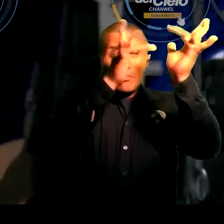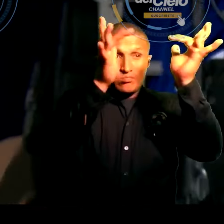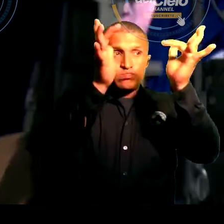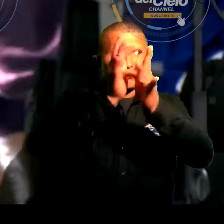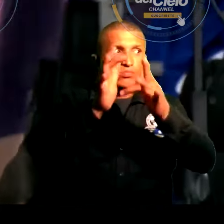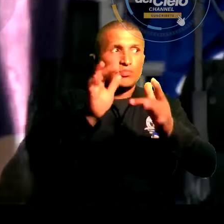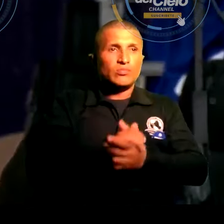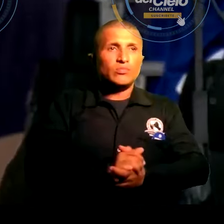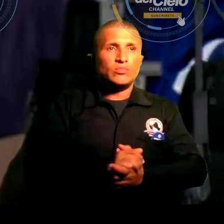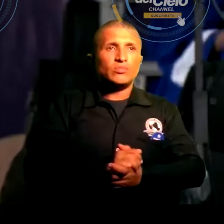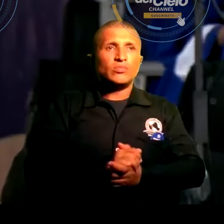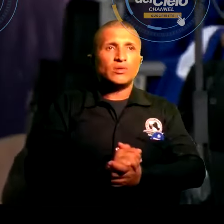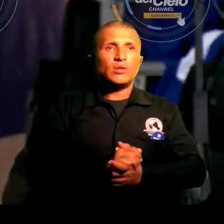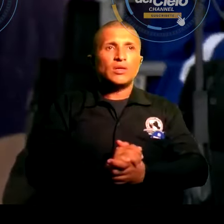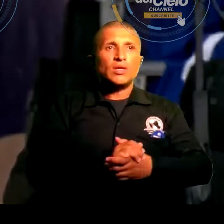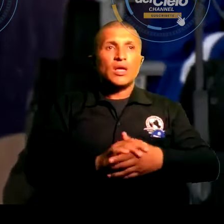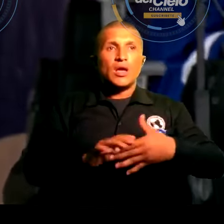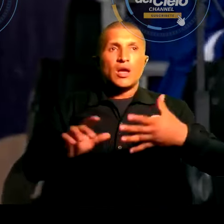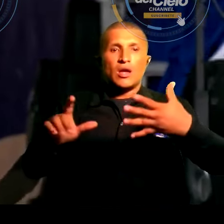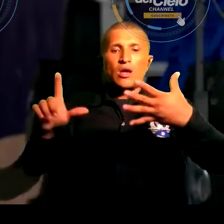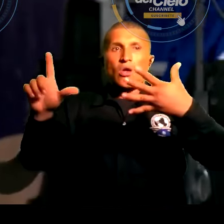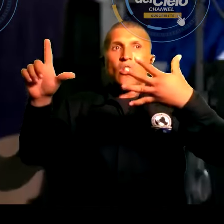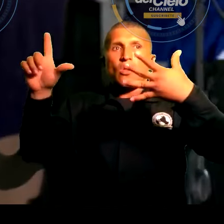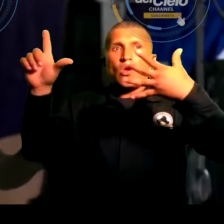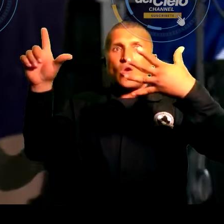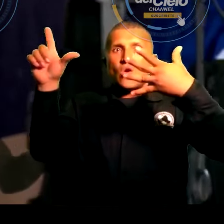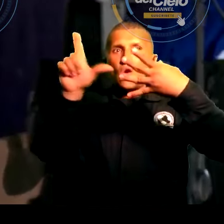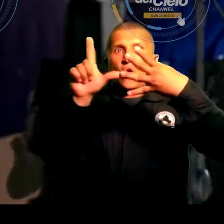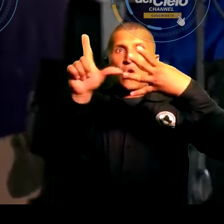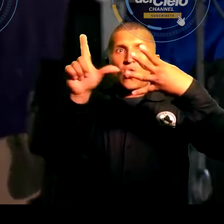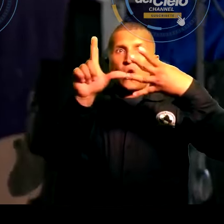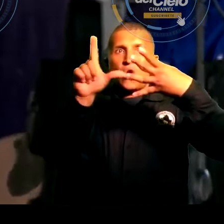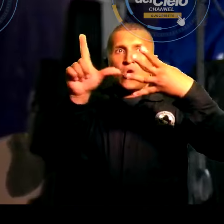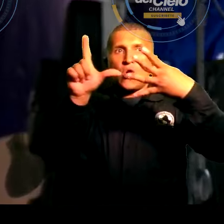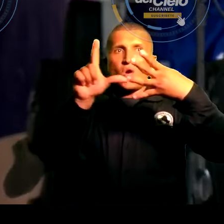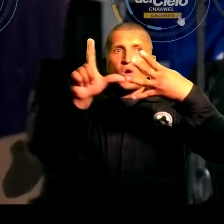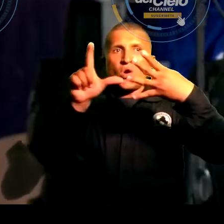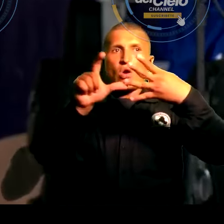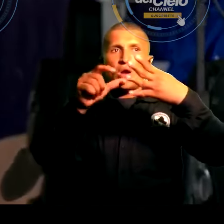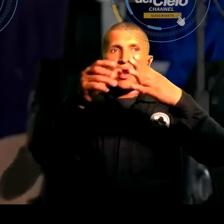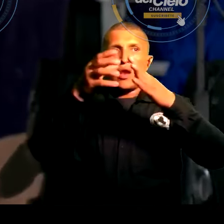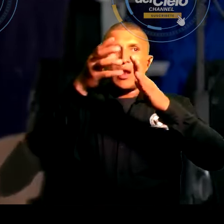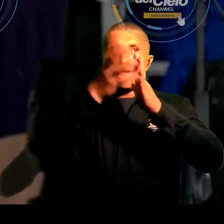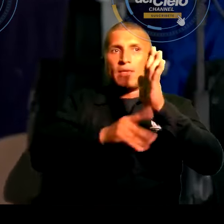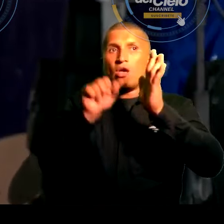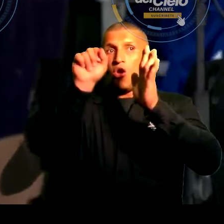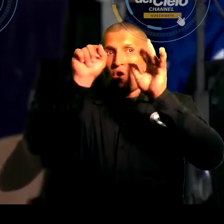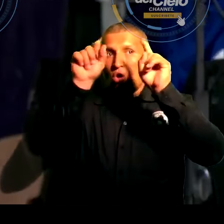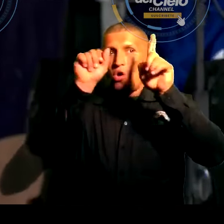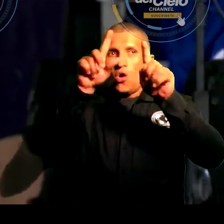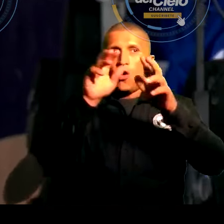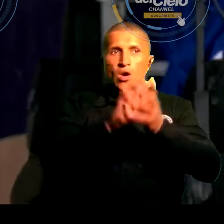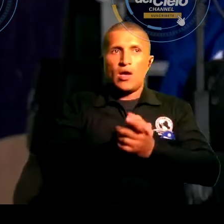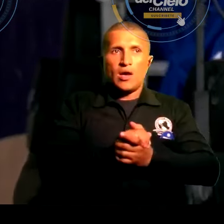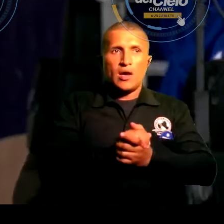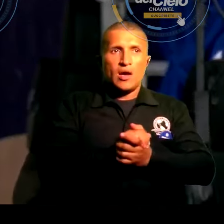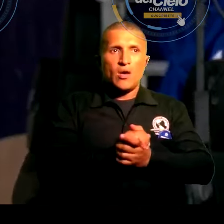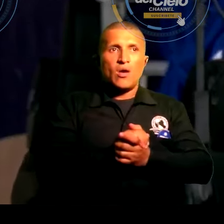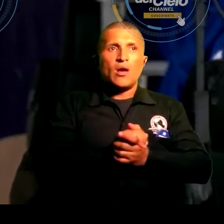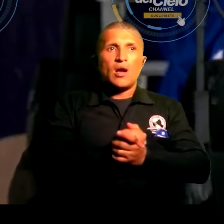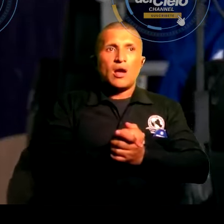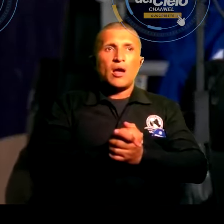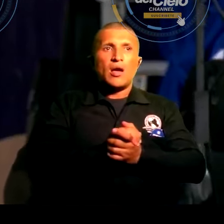capítulo 2, el verso 8 al 11 dice: había pastores en la misma región que